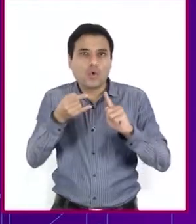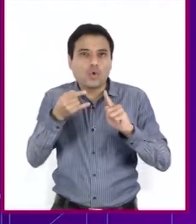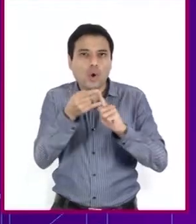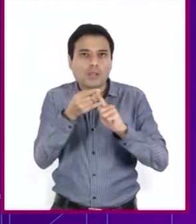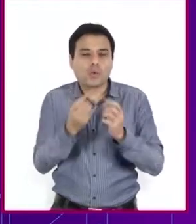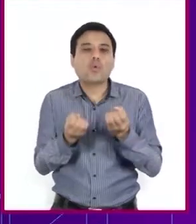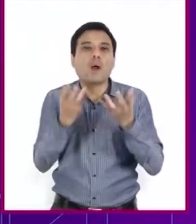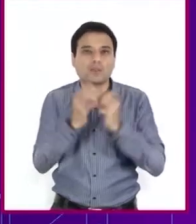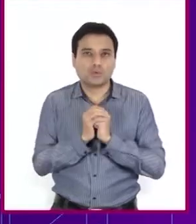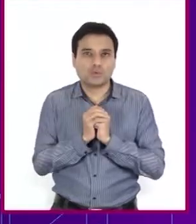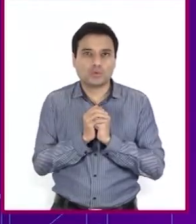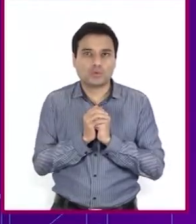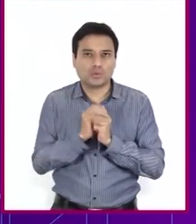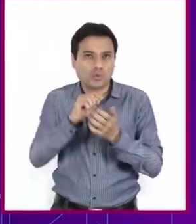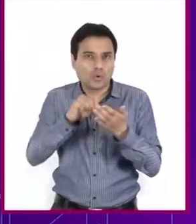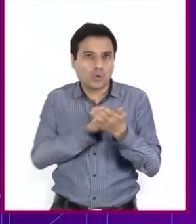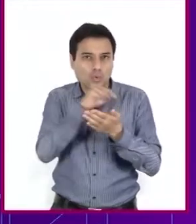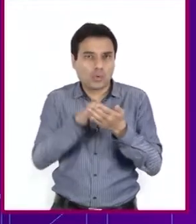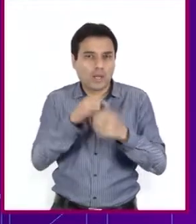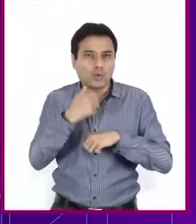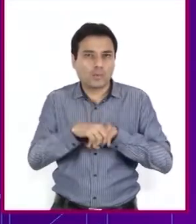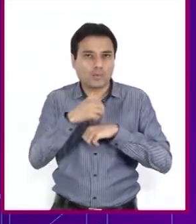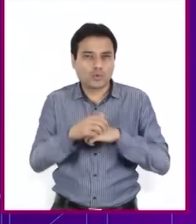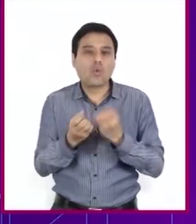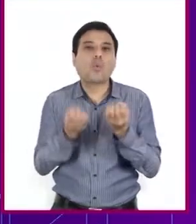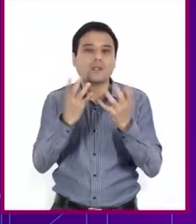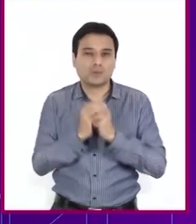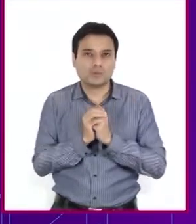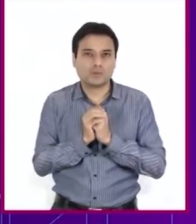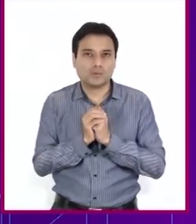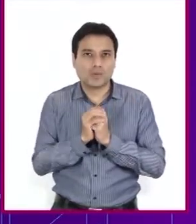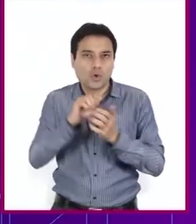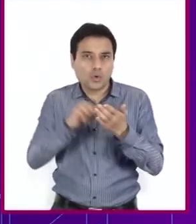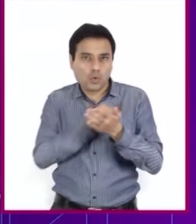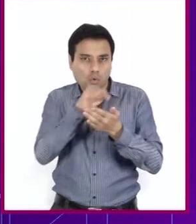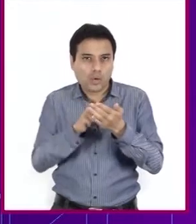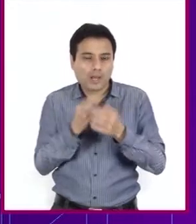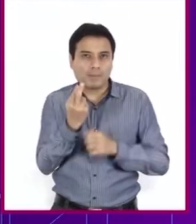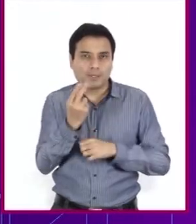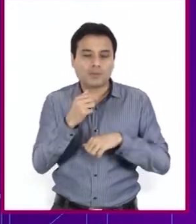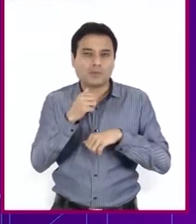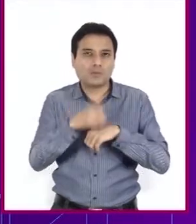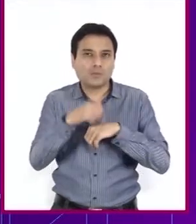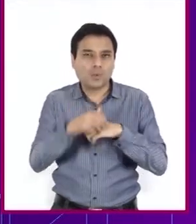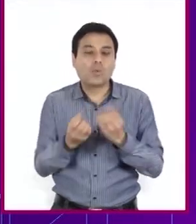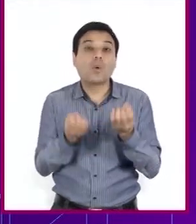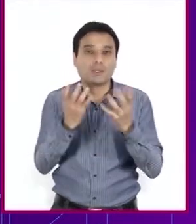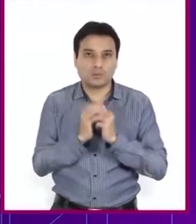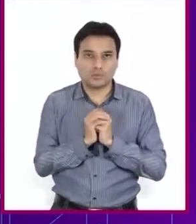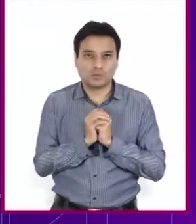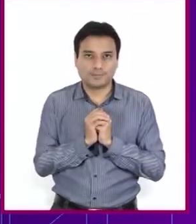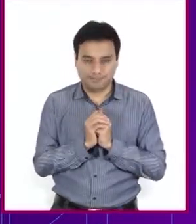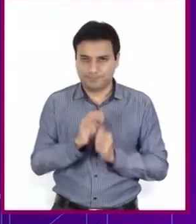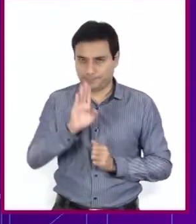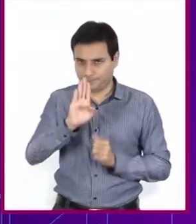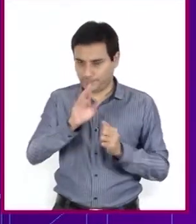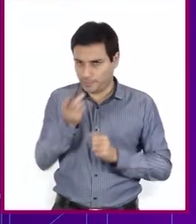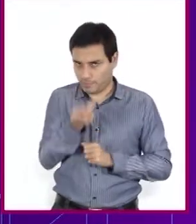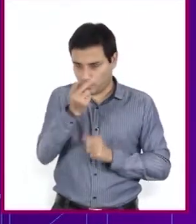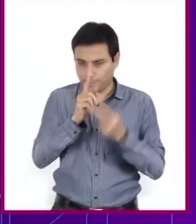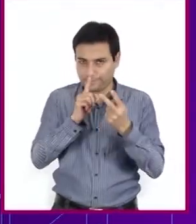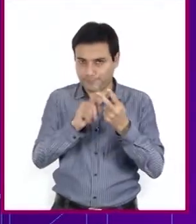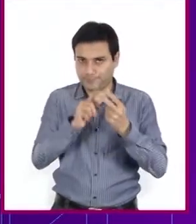¿Cuántos para la figura 10? ¿Y cuántos para la figura 25? Inciso B. ¿Cuál es la